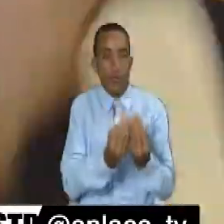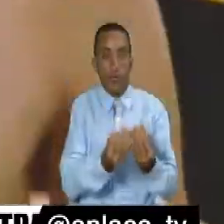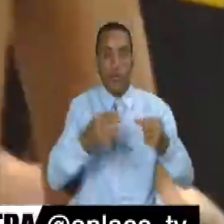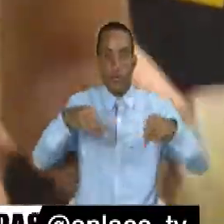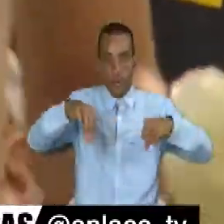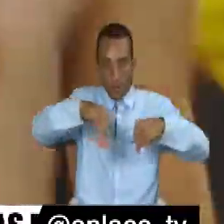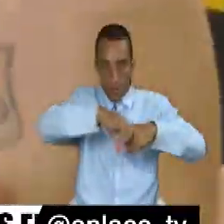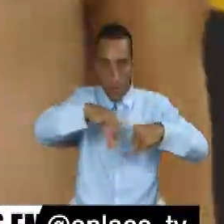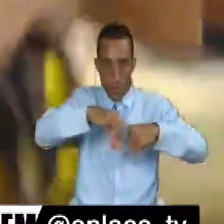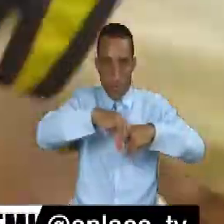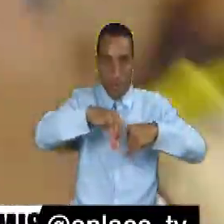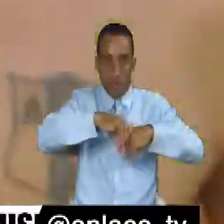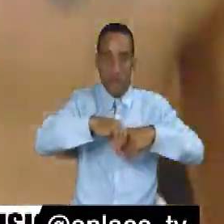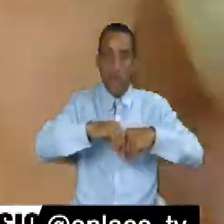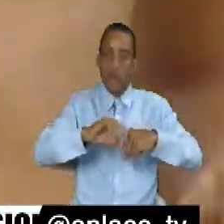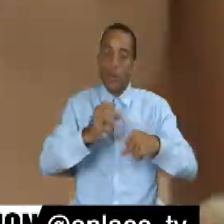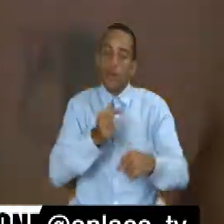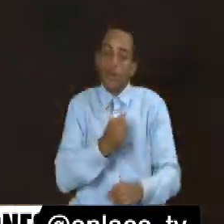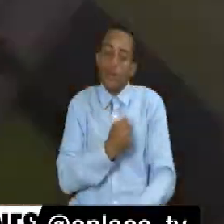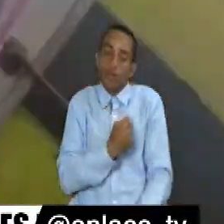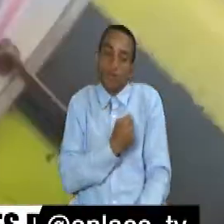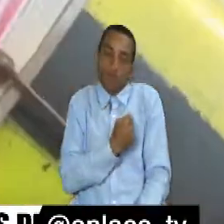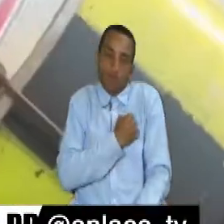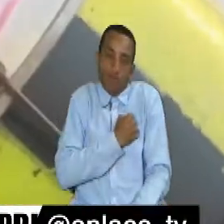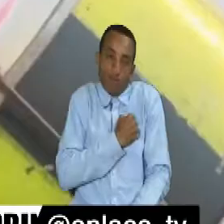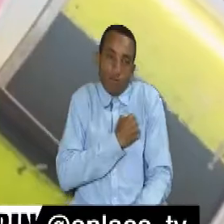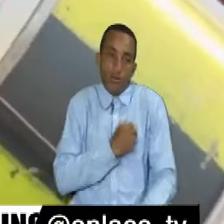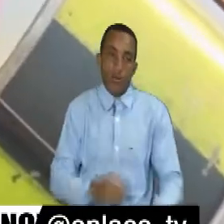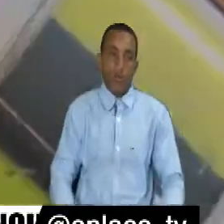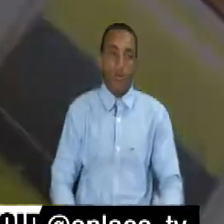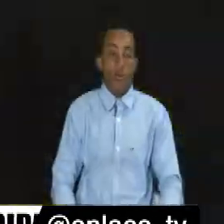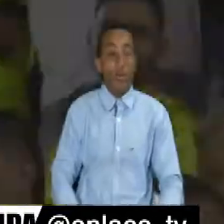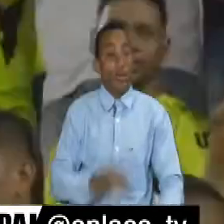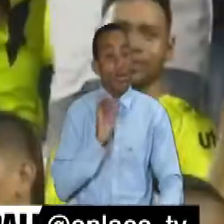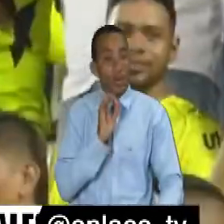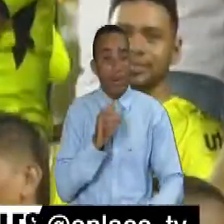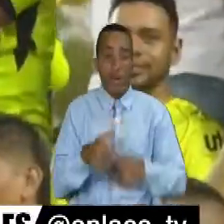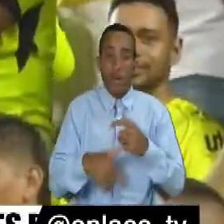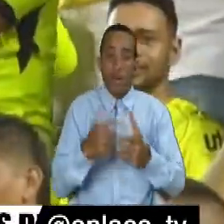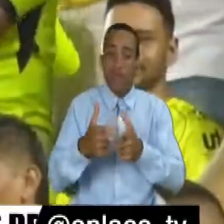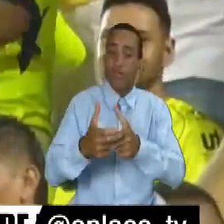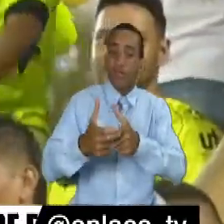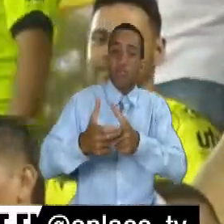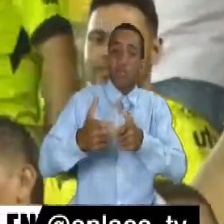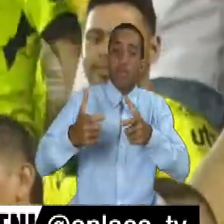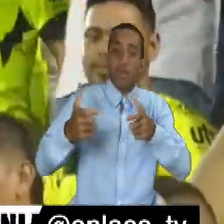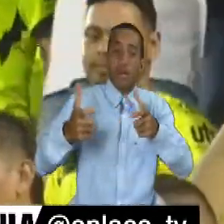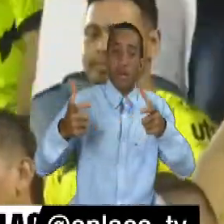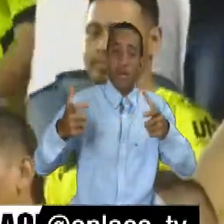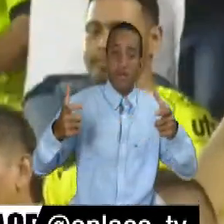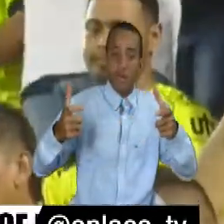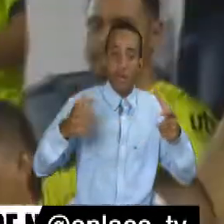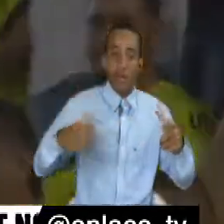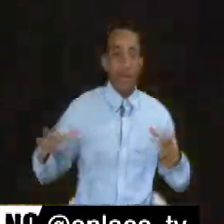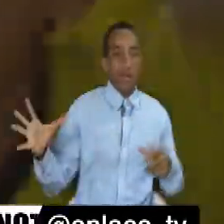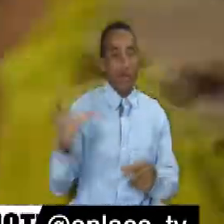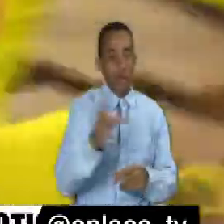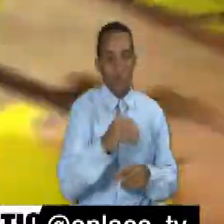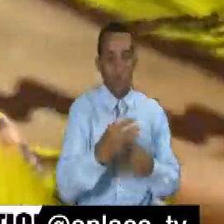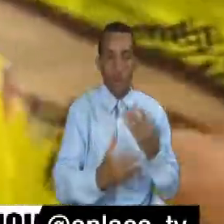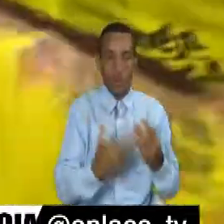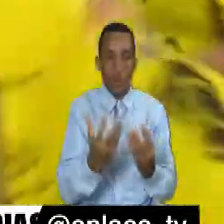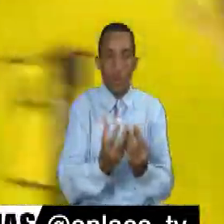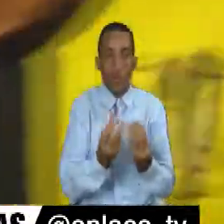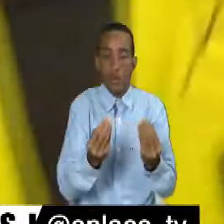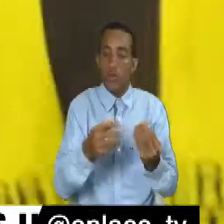Petrolera, arraigado en el corazón. Cada vez somos más y sabemos que entre todos nuestro equipo será